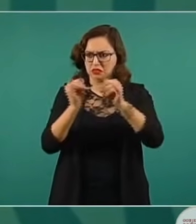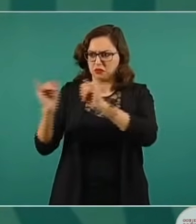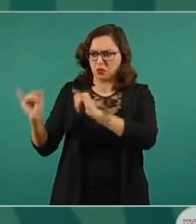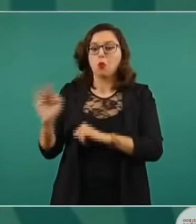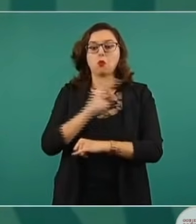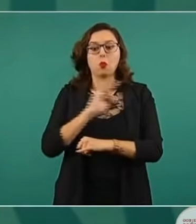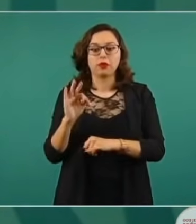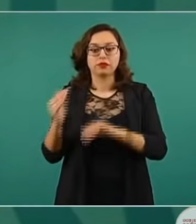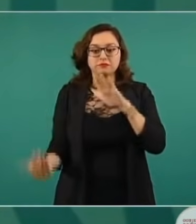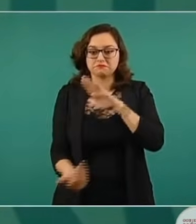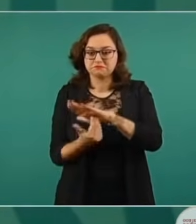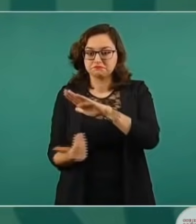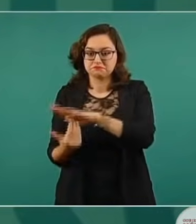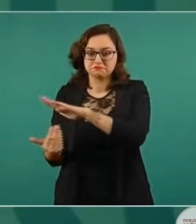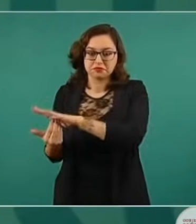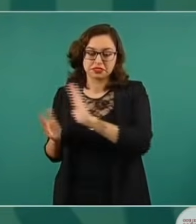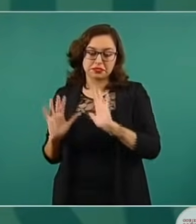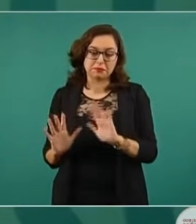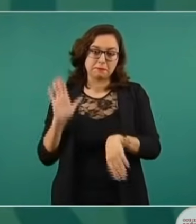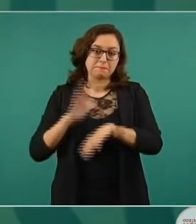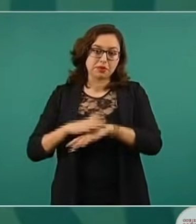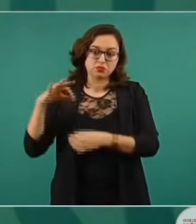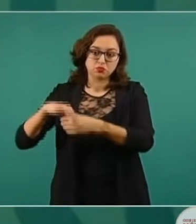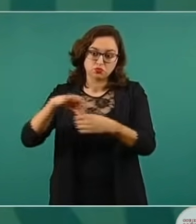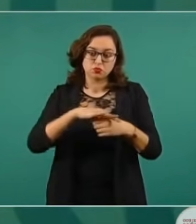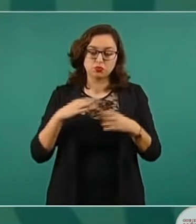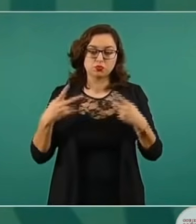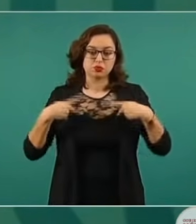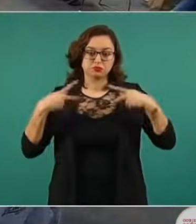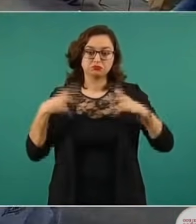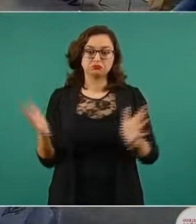se pueden recoger más votos, puede participar más la gente.